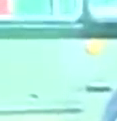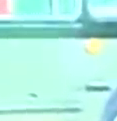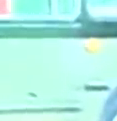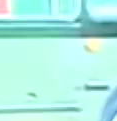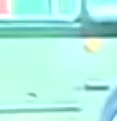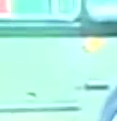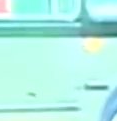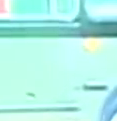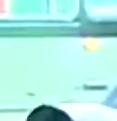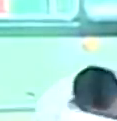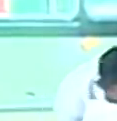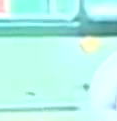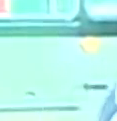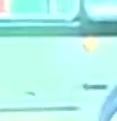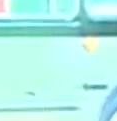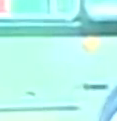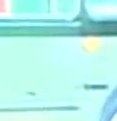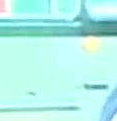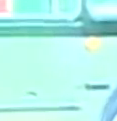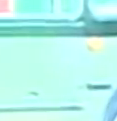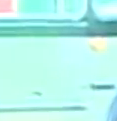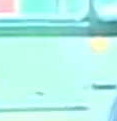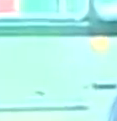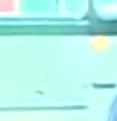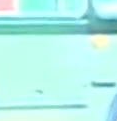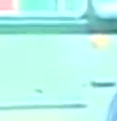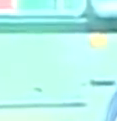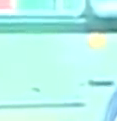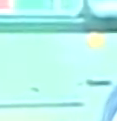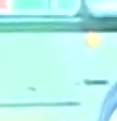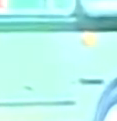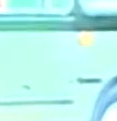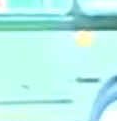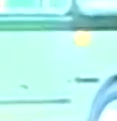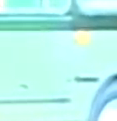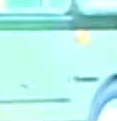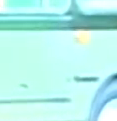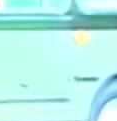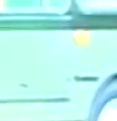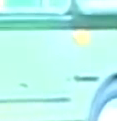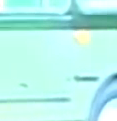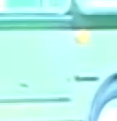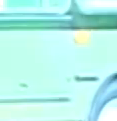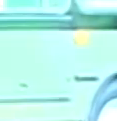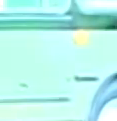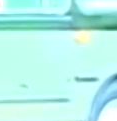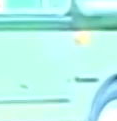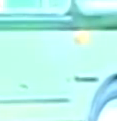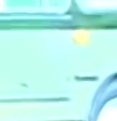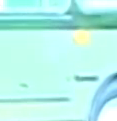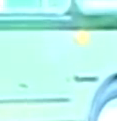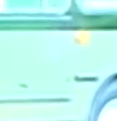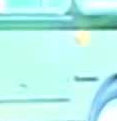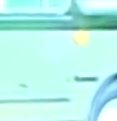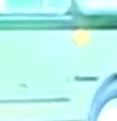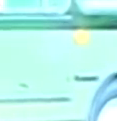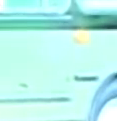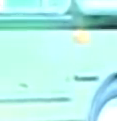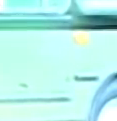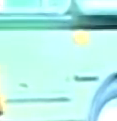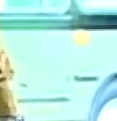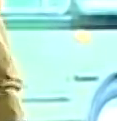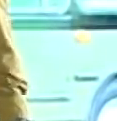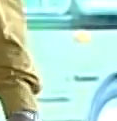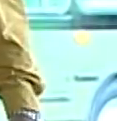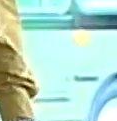piragua que partía del banco viejo puerto a las playas de amor